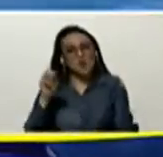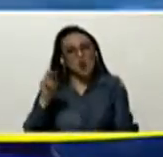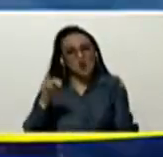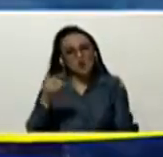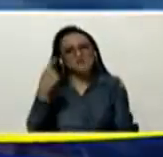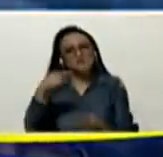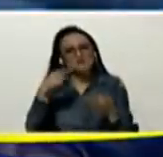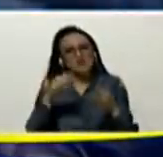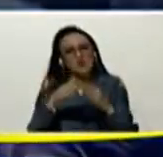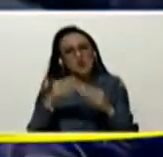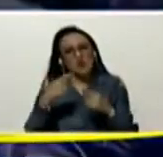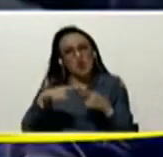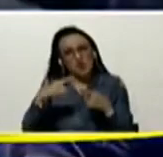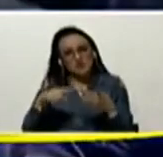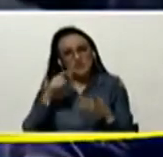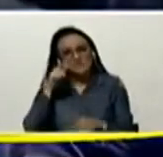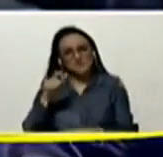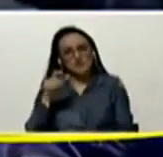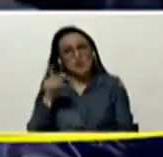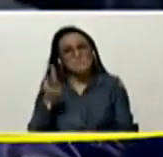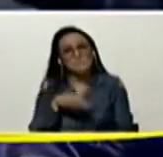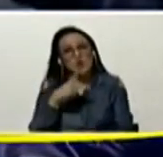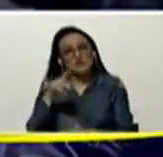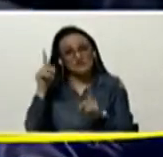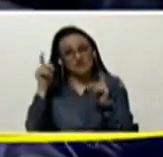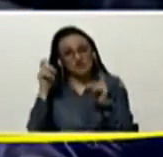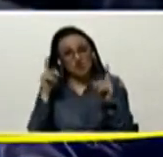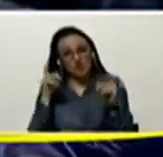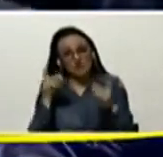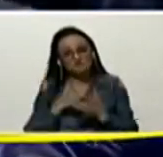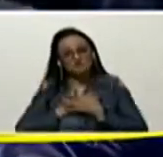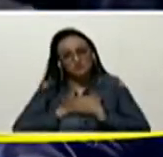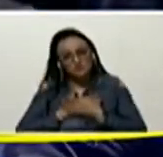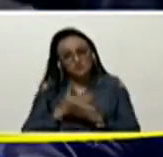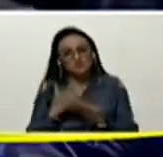el Catire Hernández Jesús, un poeta, fotógrafo, muy querido